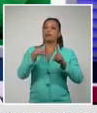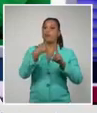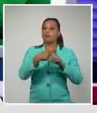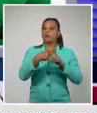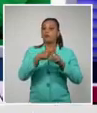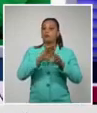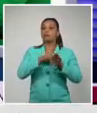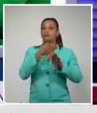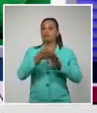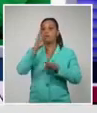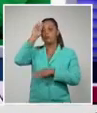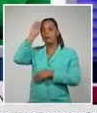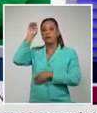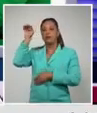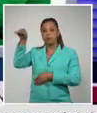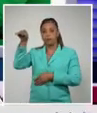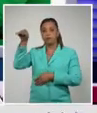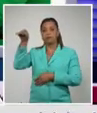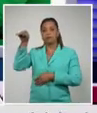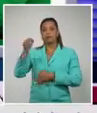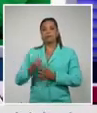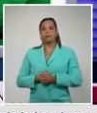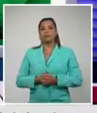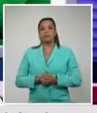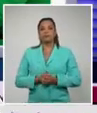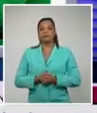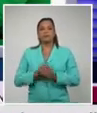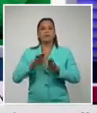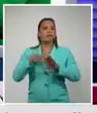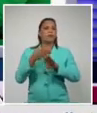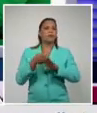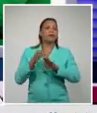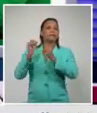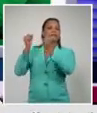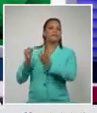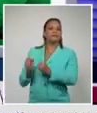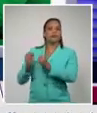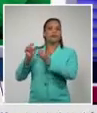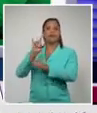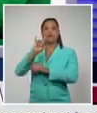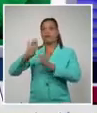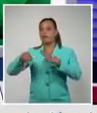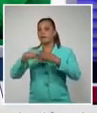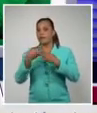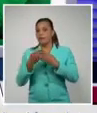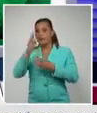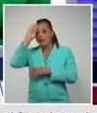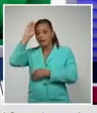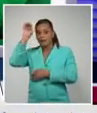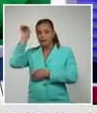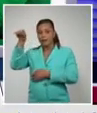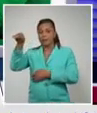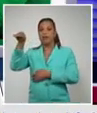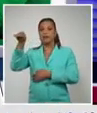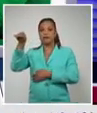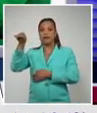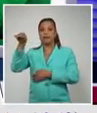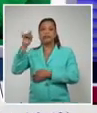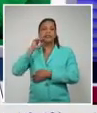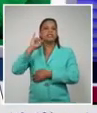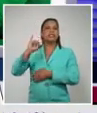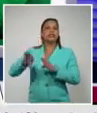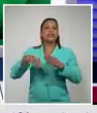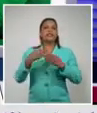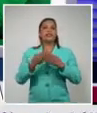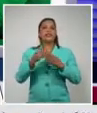ingresó y después de una estadía de 9 días ingresada, 6 de ellos en